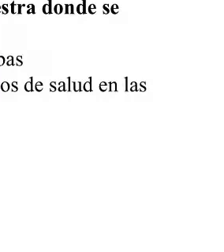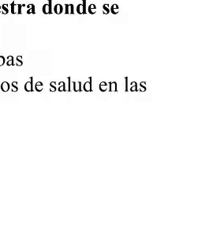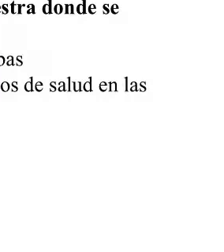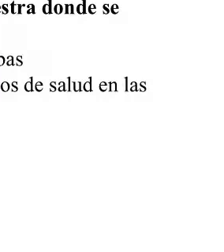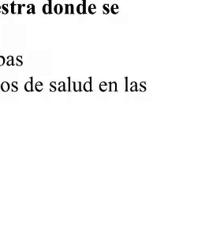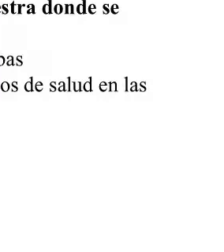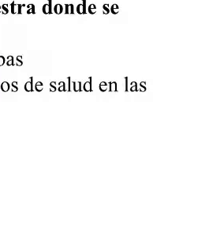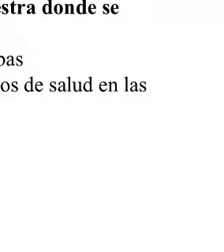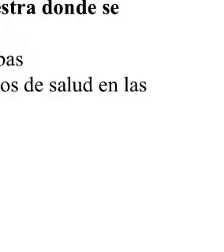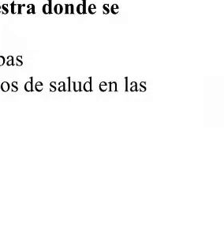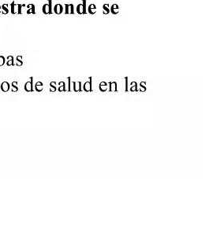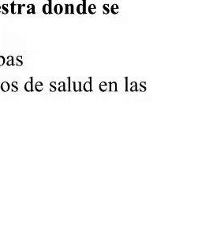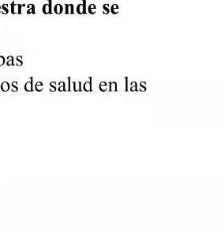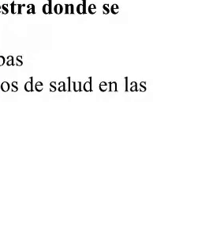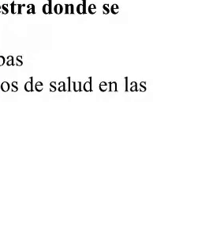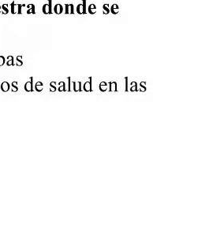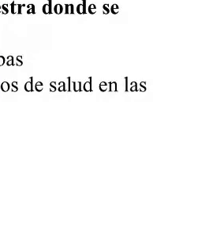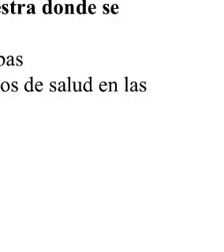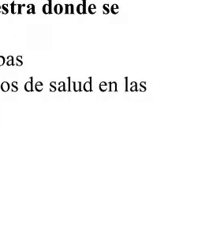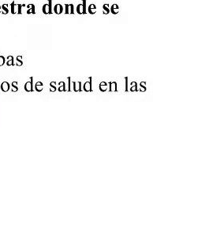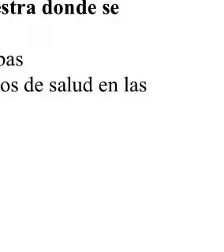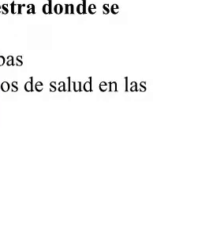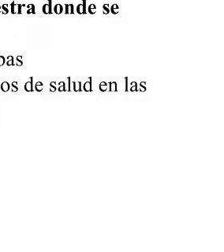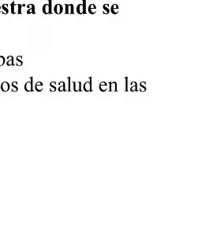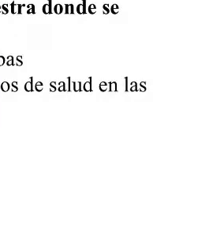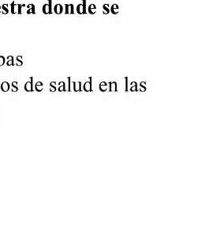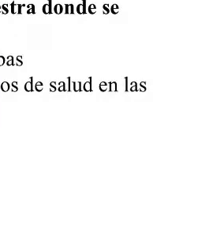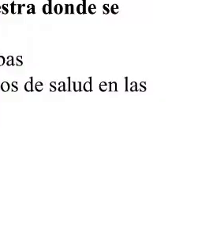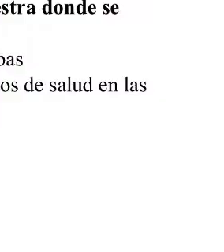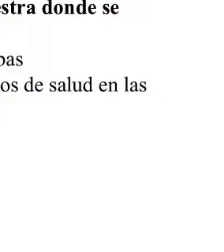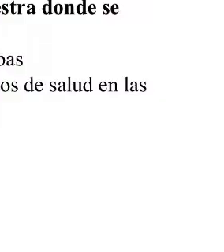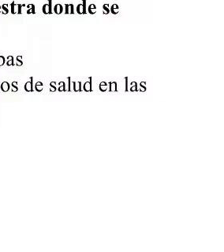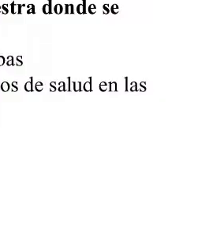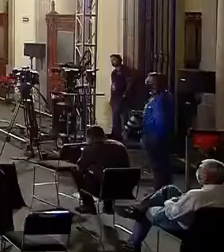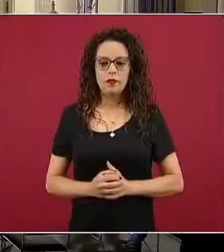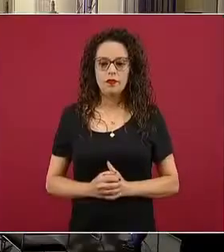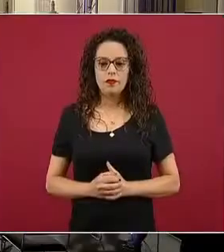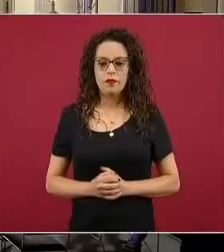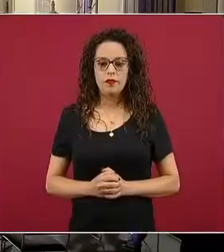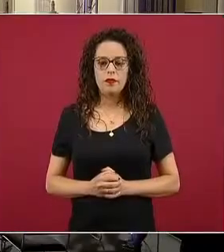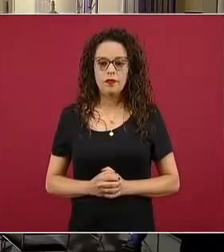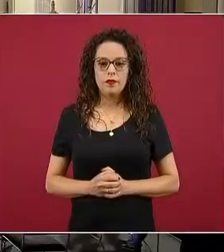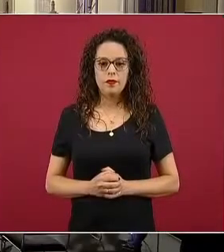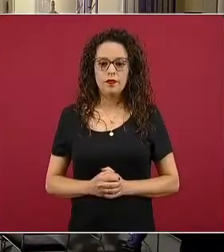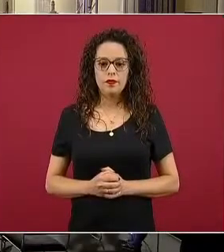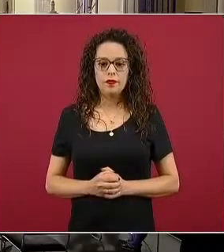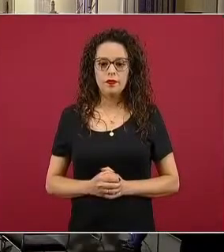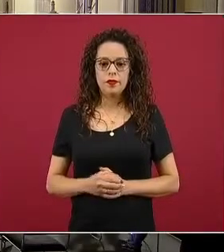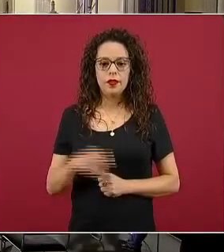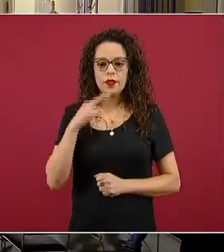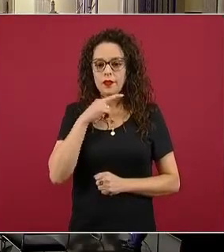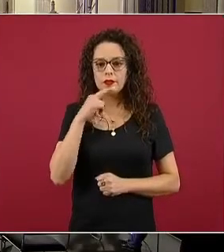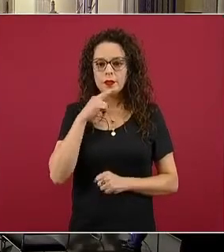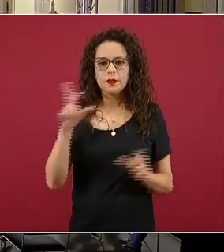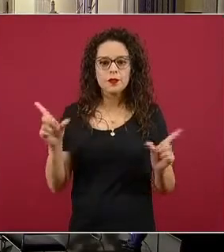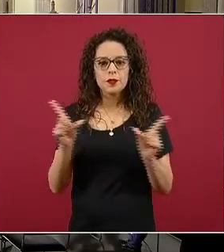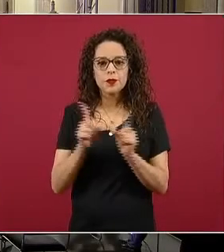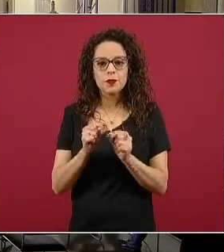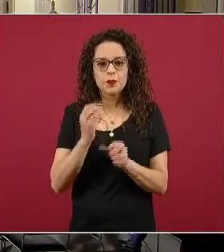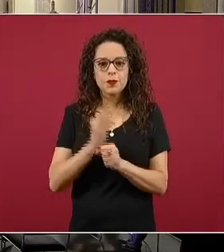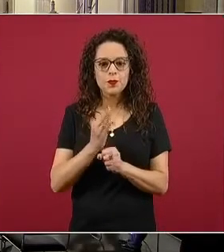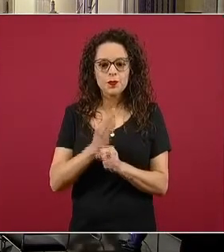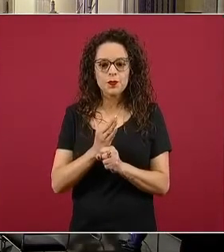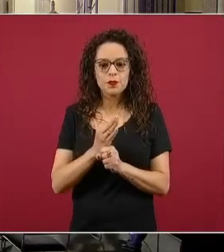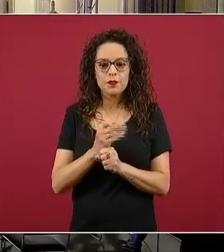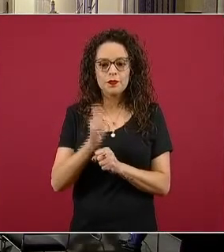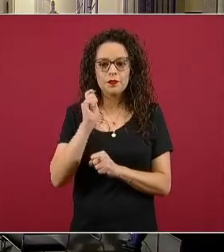en posibilidad de que IMSS e ISSSTE se incorporen a esta estrategia. Nada más muy rápido la que señala